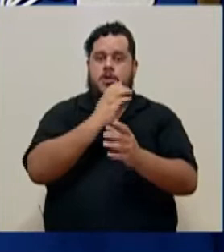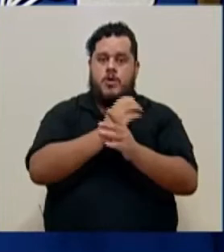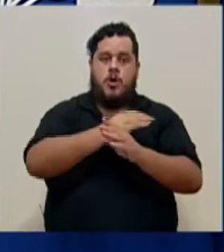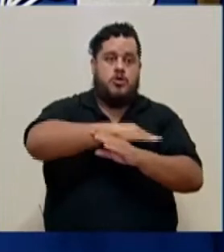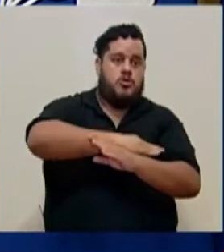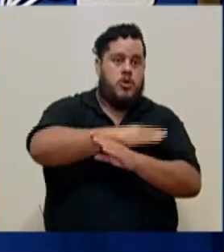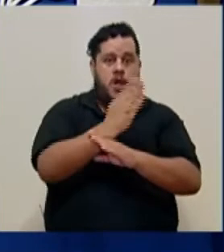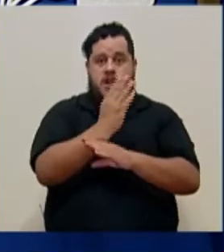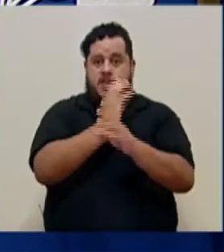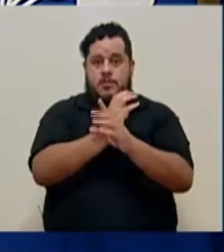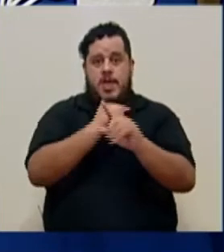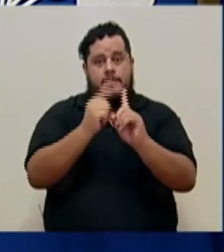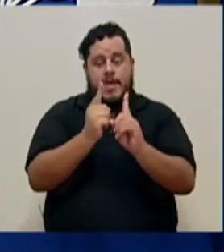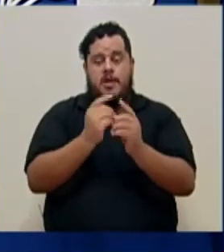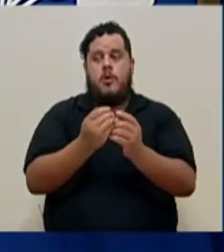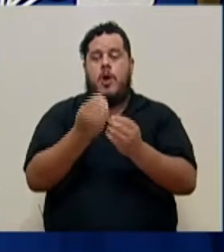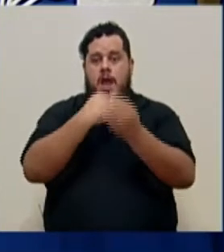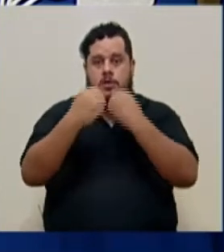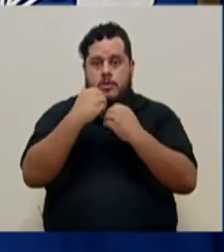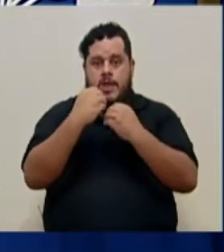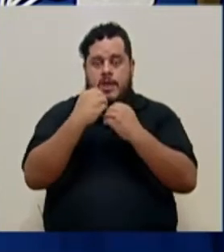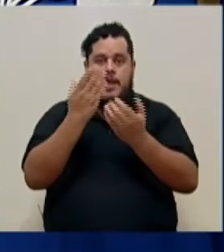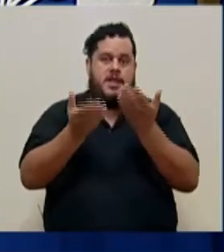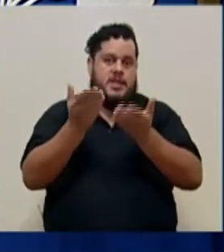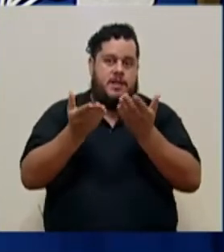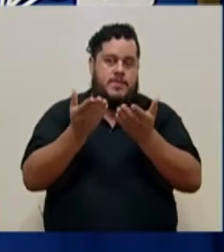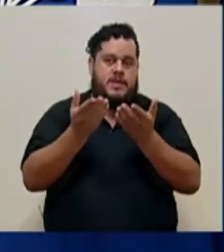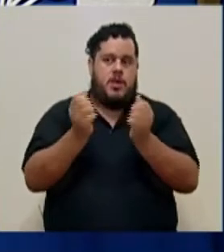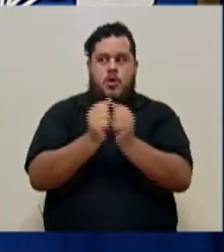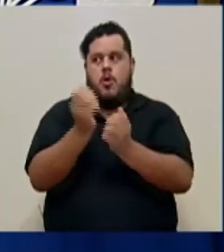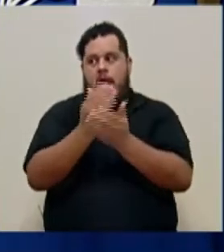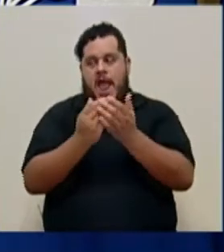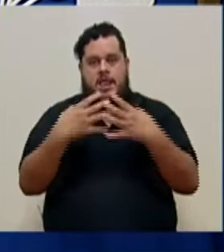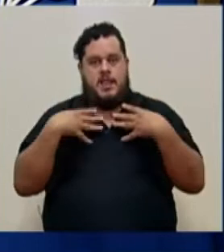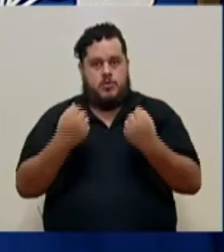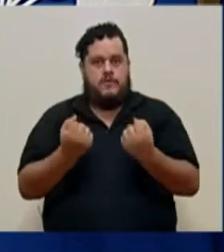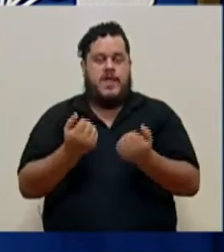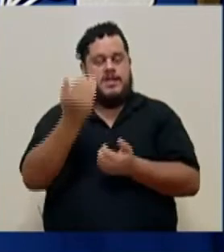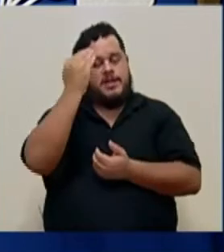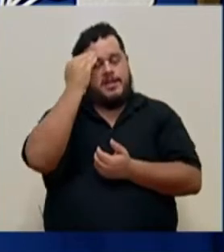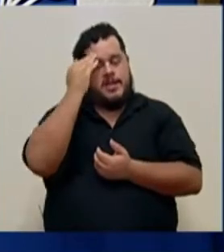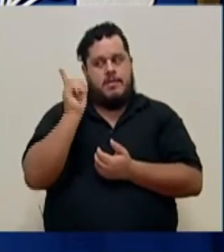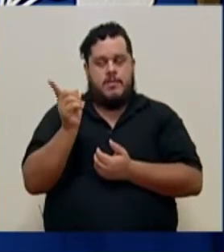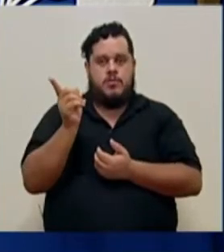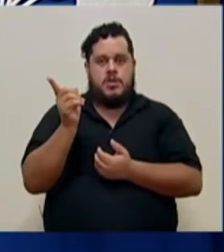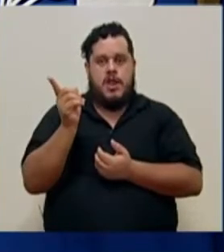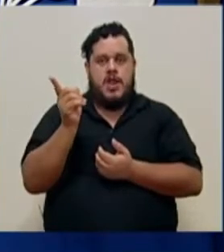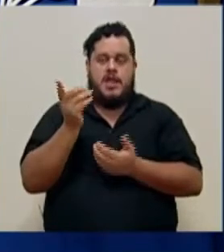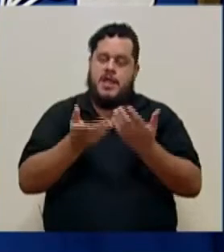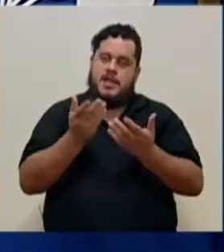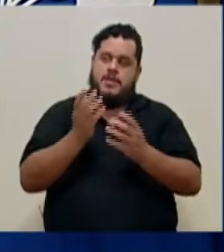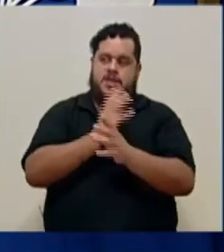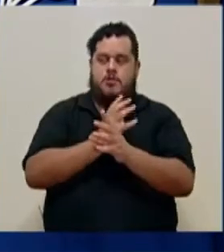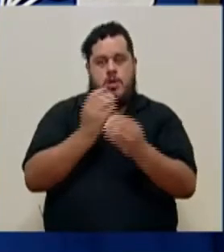todos los otros momentos, pero el momento de ingerir los alimentos. Tal vez estamos, como les digo, en presencia de alguien que tenemos confianza, que sabemos que tal vez se